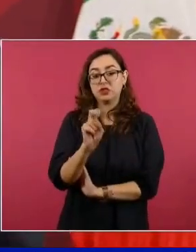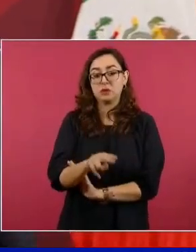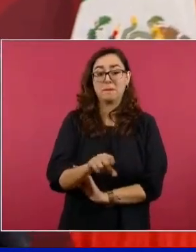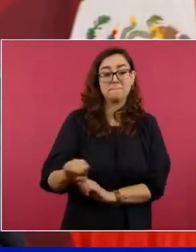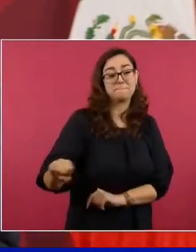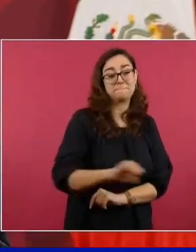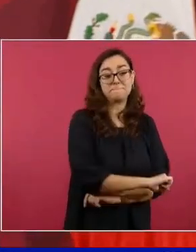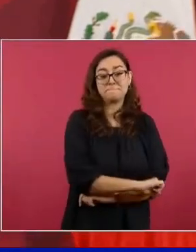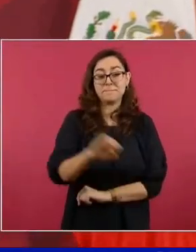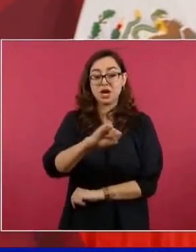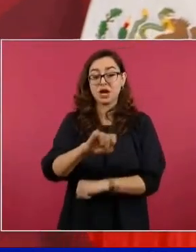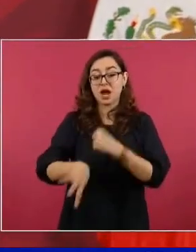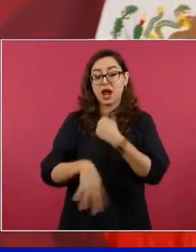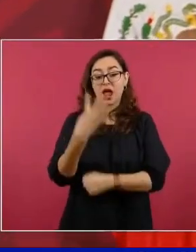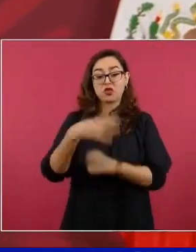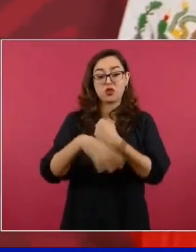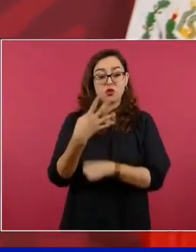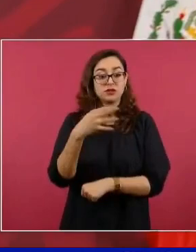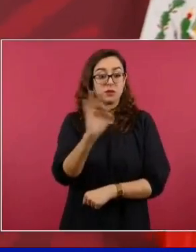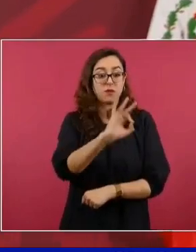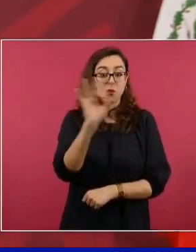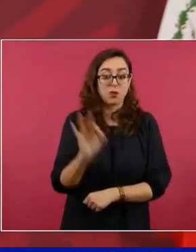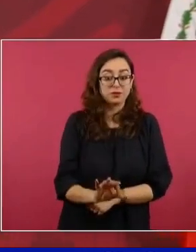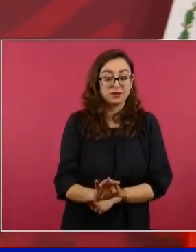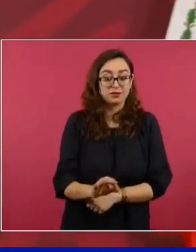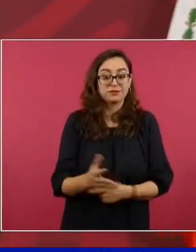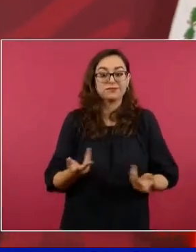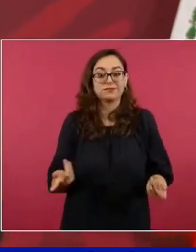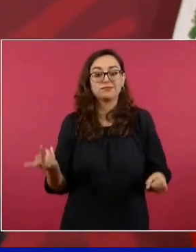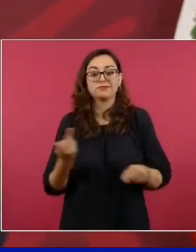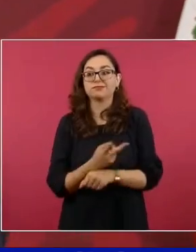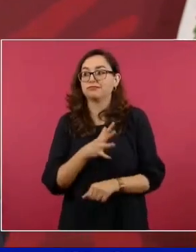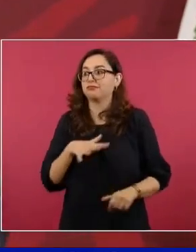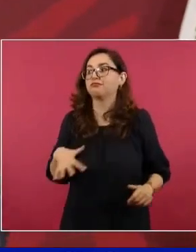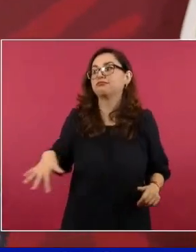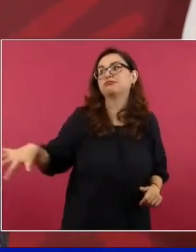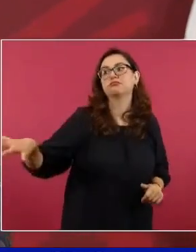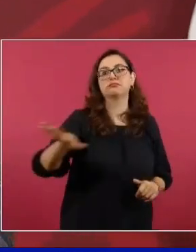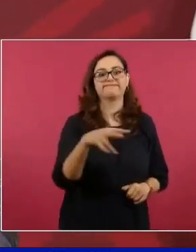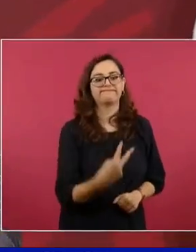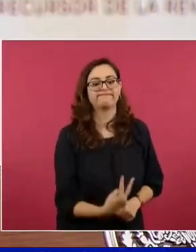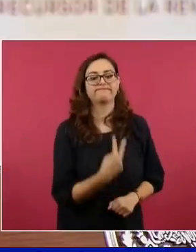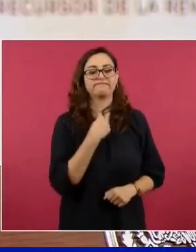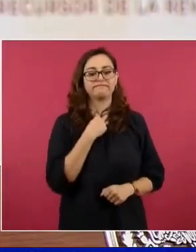falta ser economista, que si sube el precio de la gasolina y del diésel,